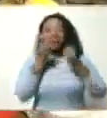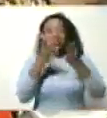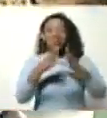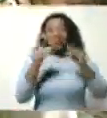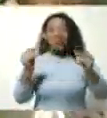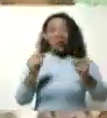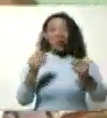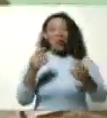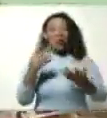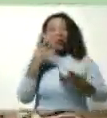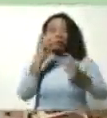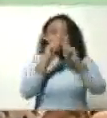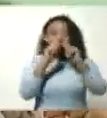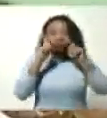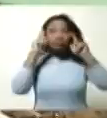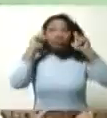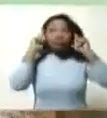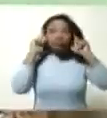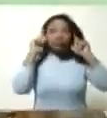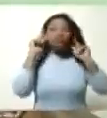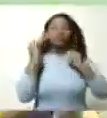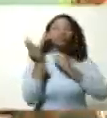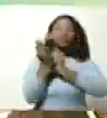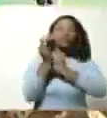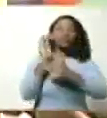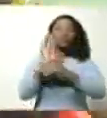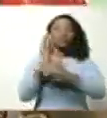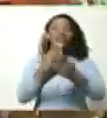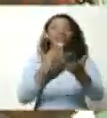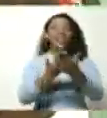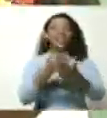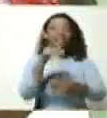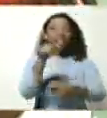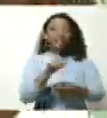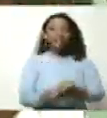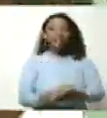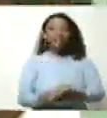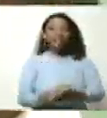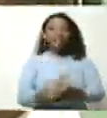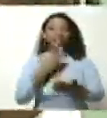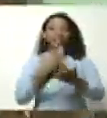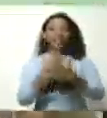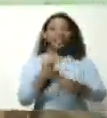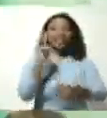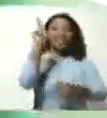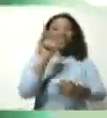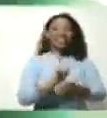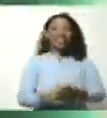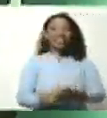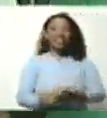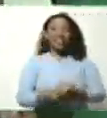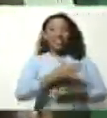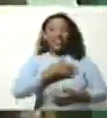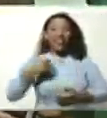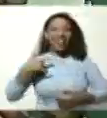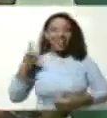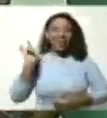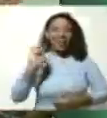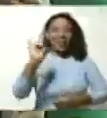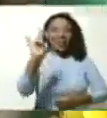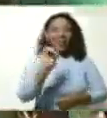están con su mascarilla. No, gracias a ti. A ti. Los queremos